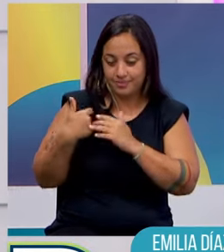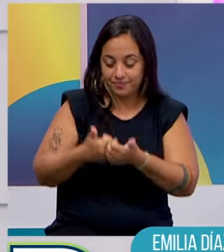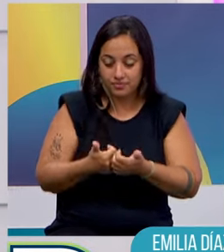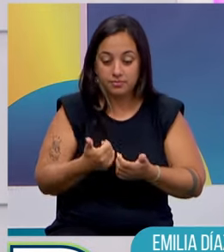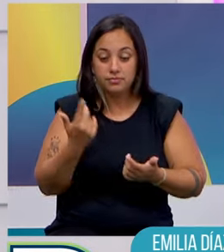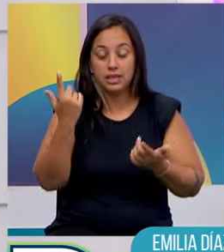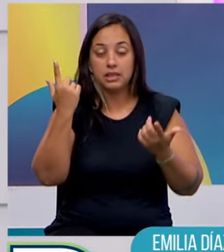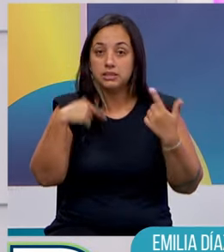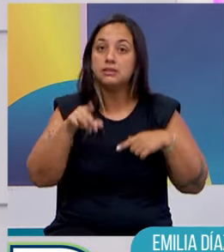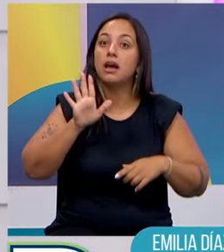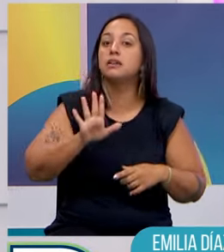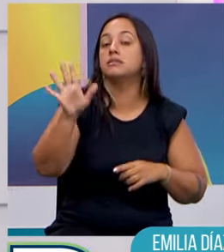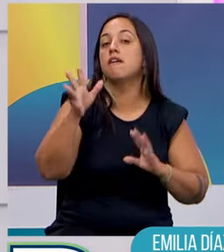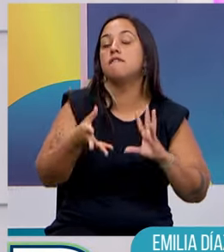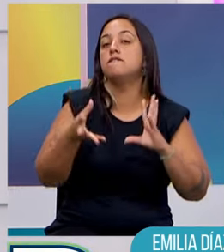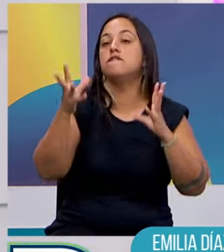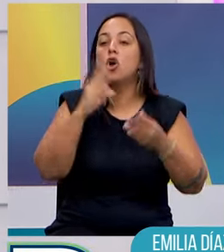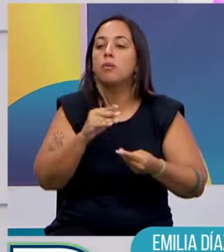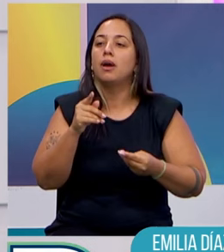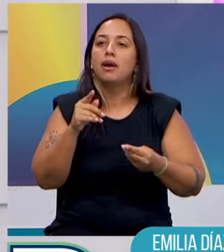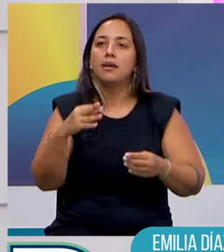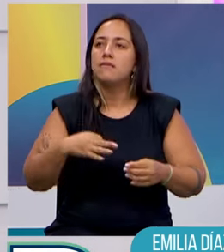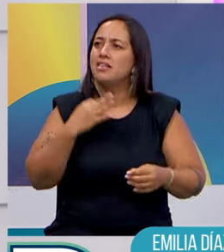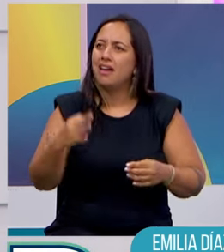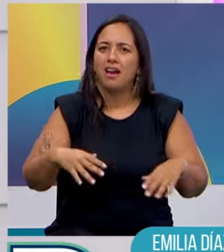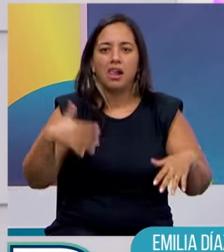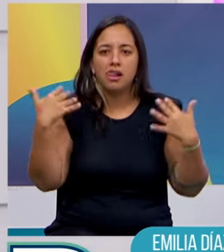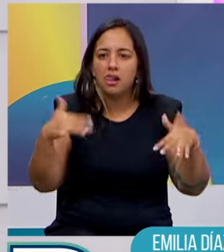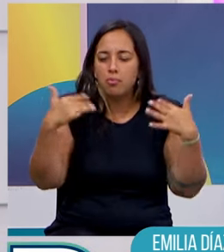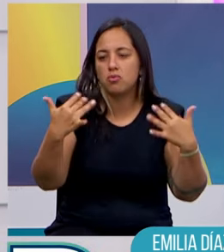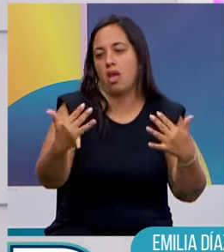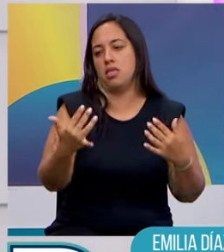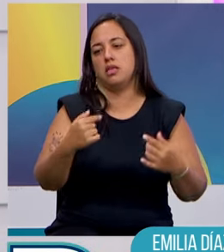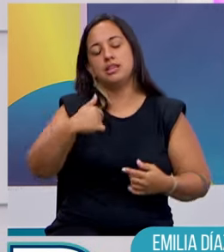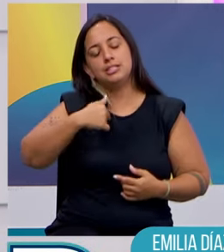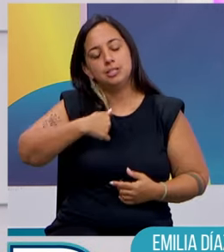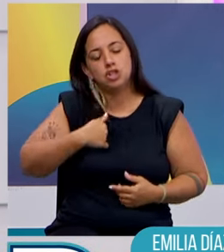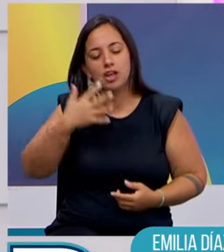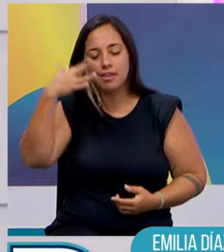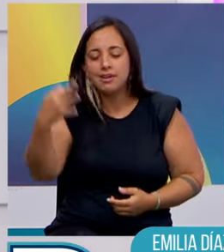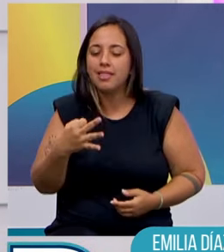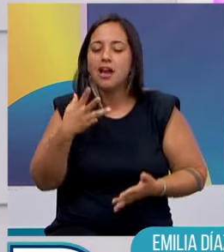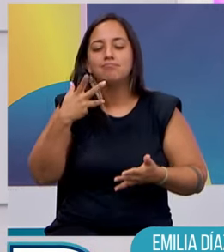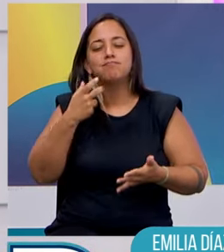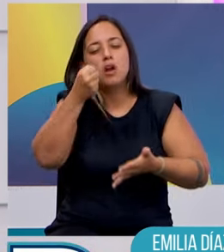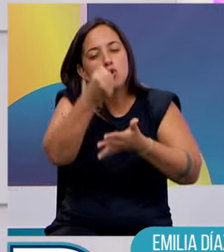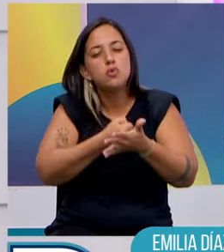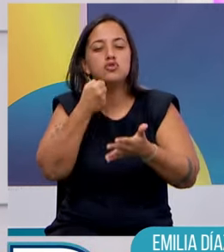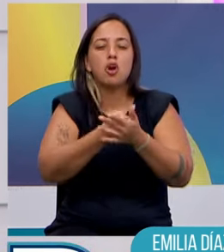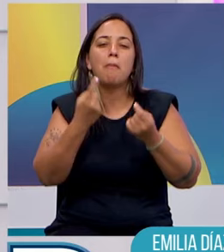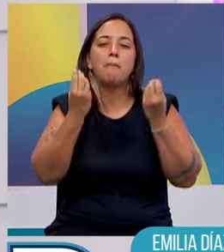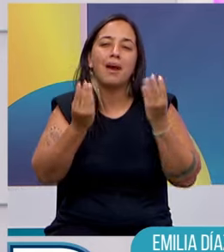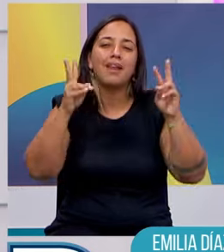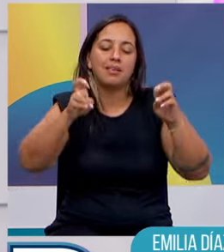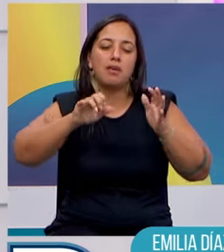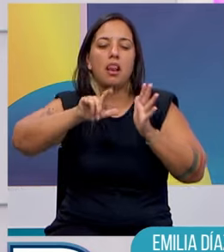muy pasada de rosca, chiquirines. Y yo soy como más militante de la lentitud en muchos aspectos. Claro. Sobre todo